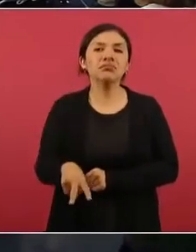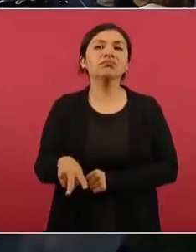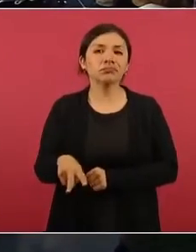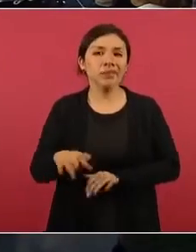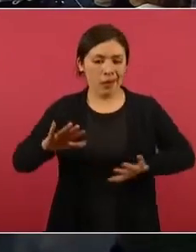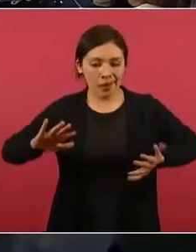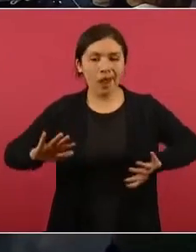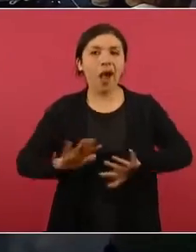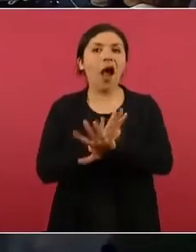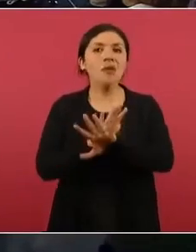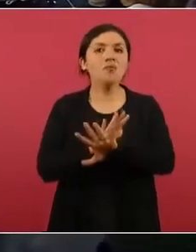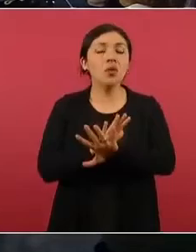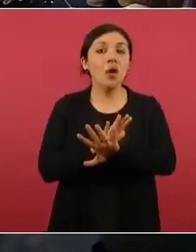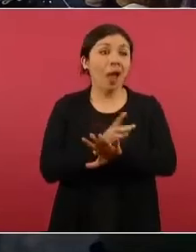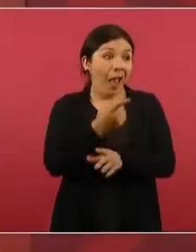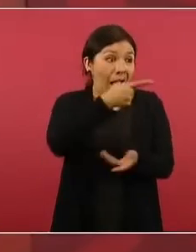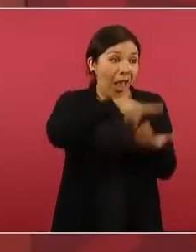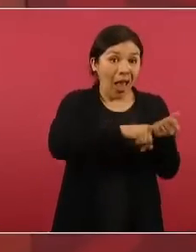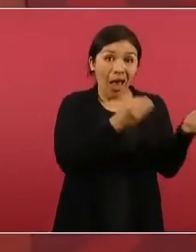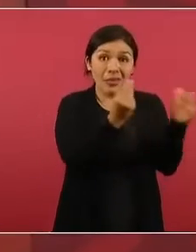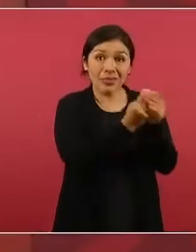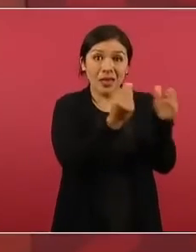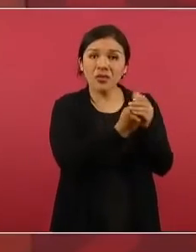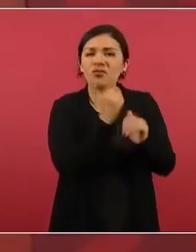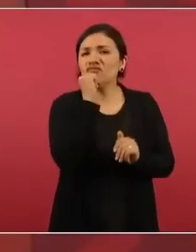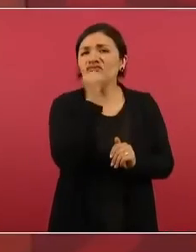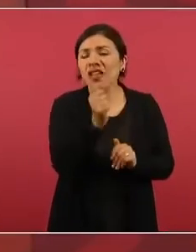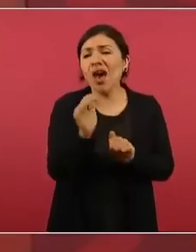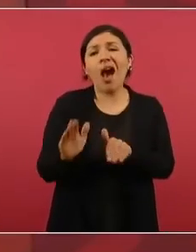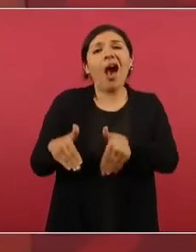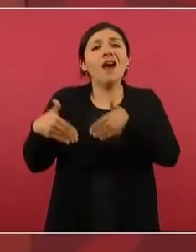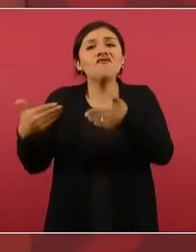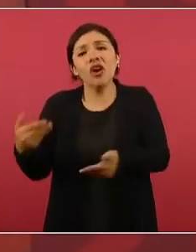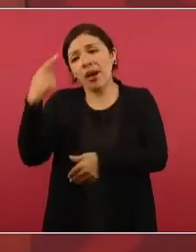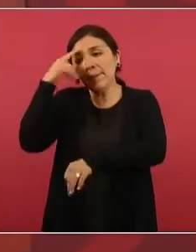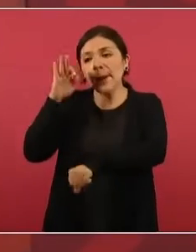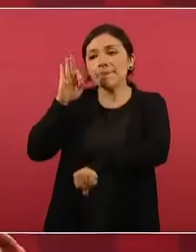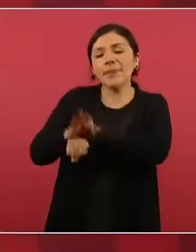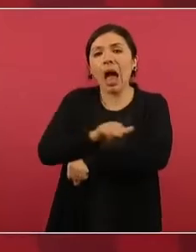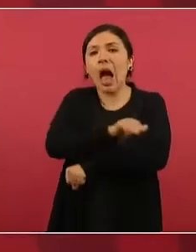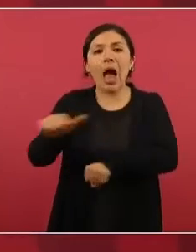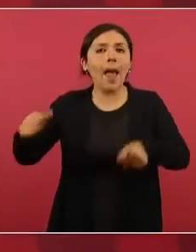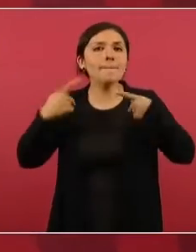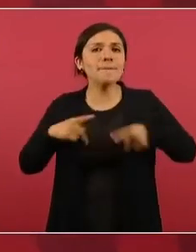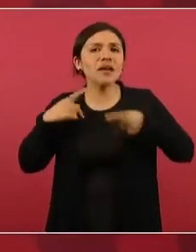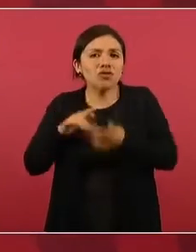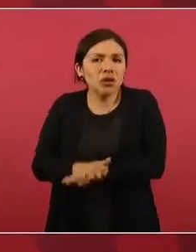una transformación en favor de las minorías. Bueno,